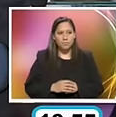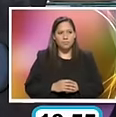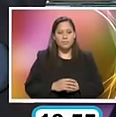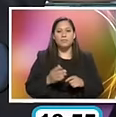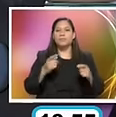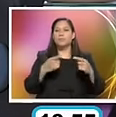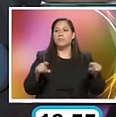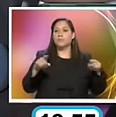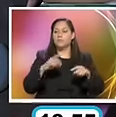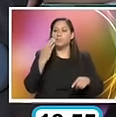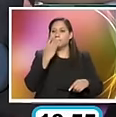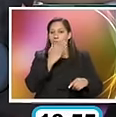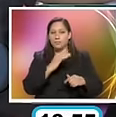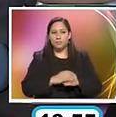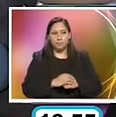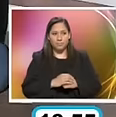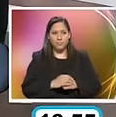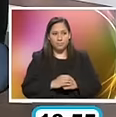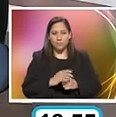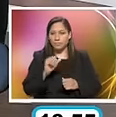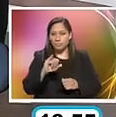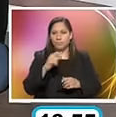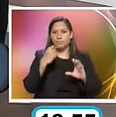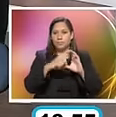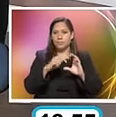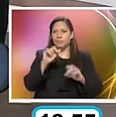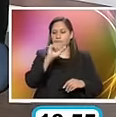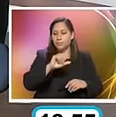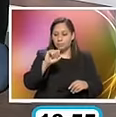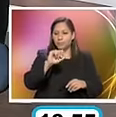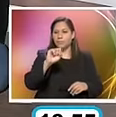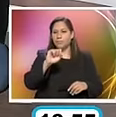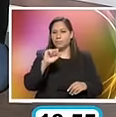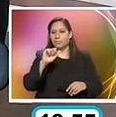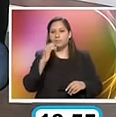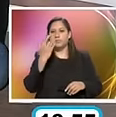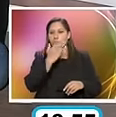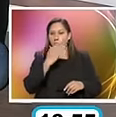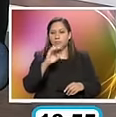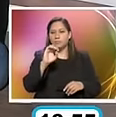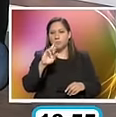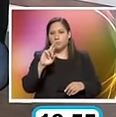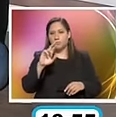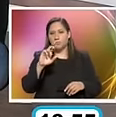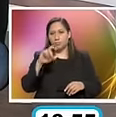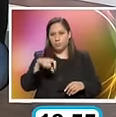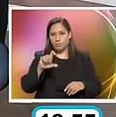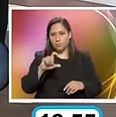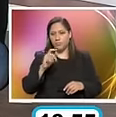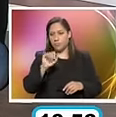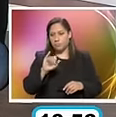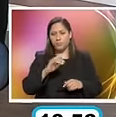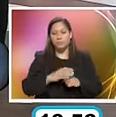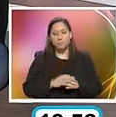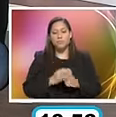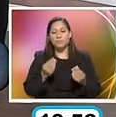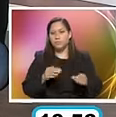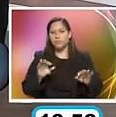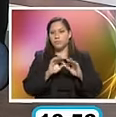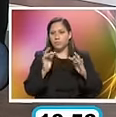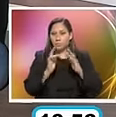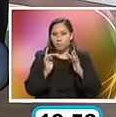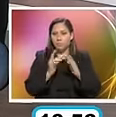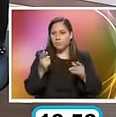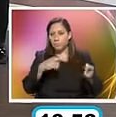La Sabrosura. Así ¿Twitter? la tenemos. El Twitter es @lasabrosura.org. Ok. Así la tenemos. ¿Qué tan importante es la interacción